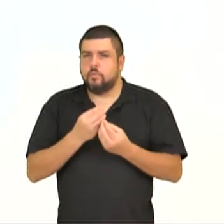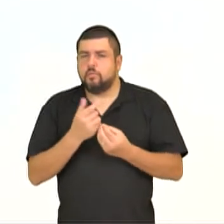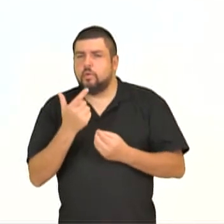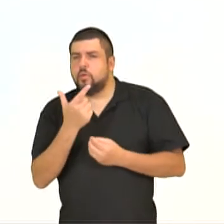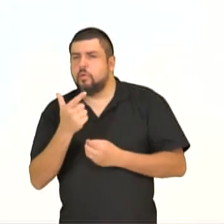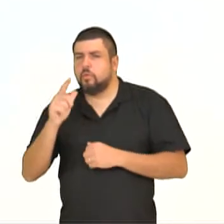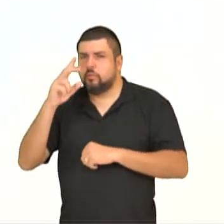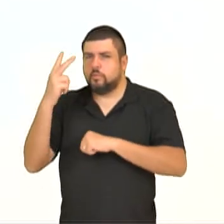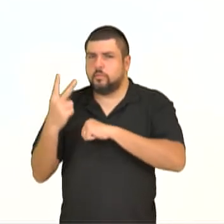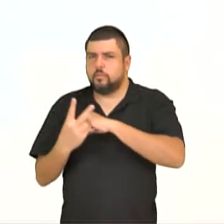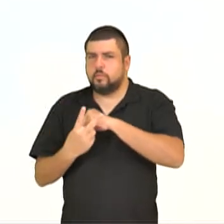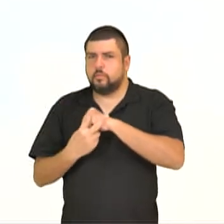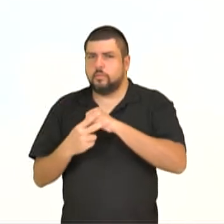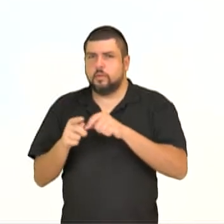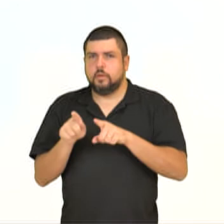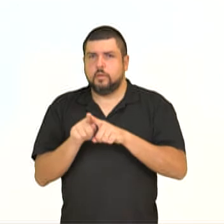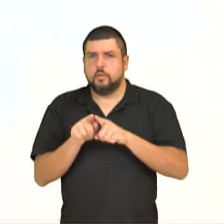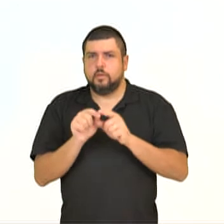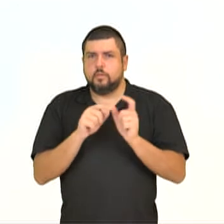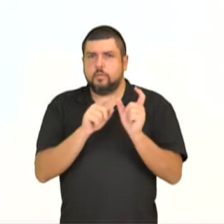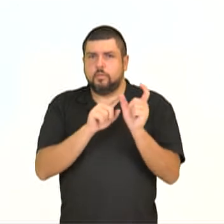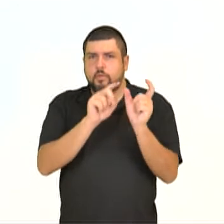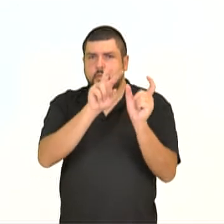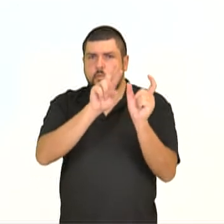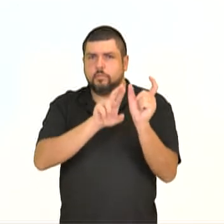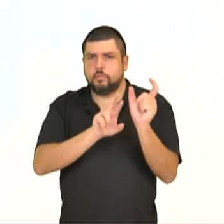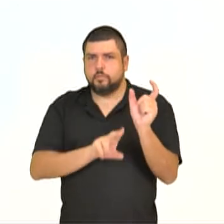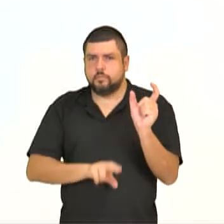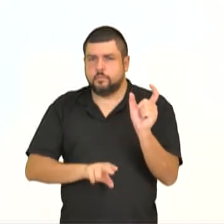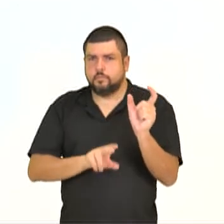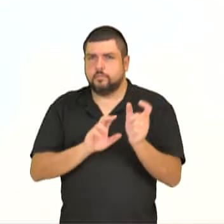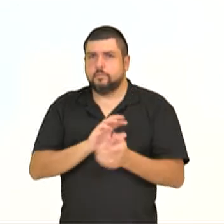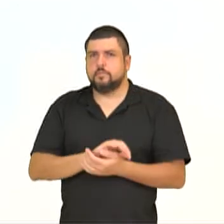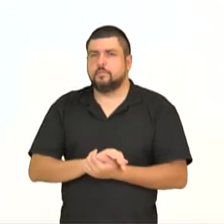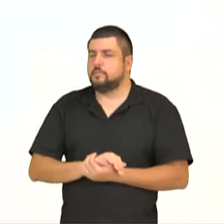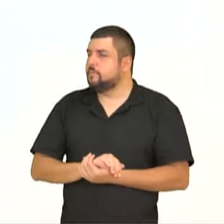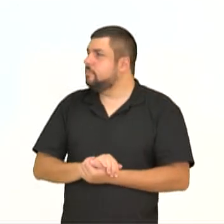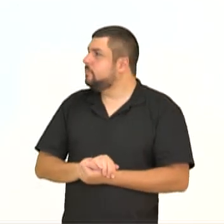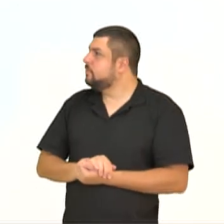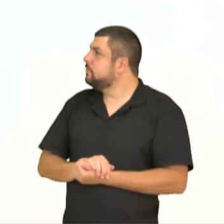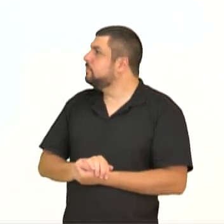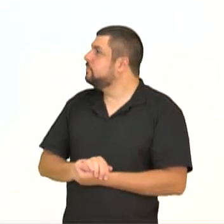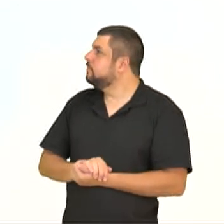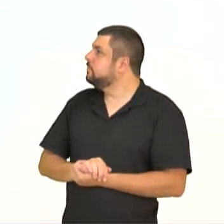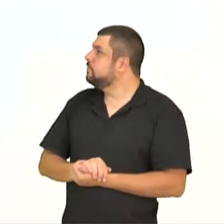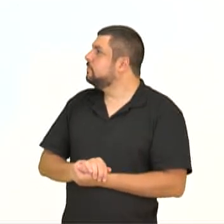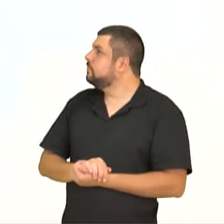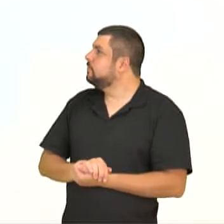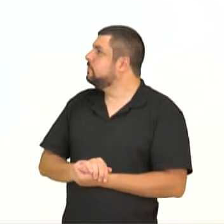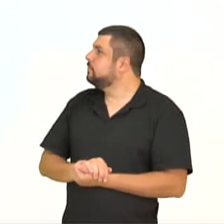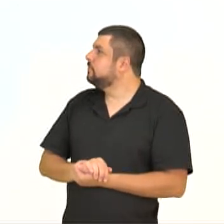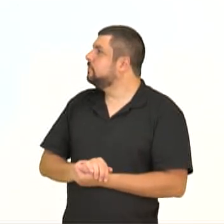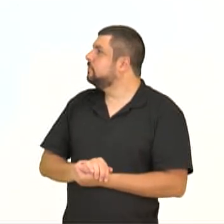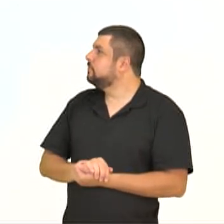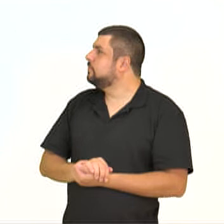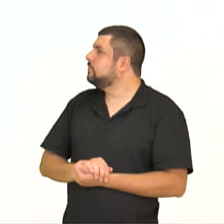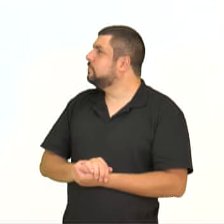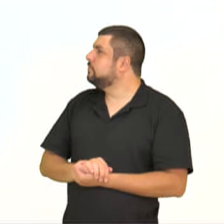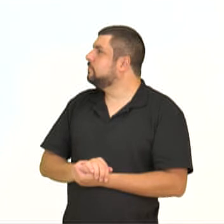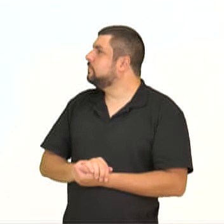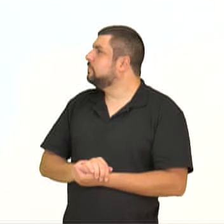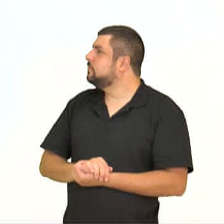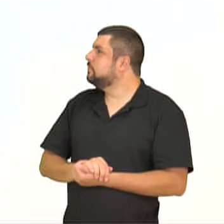aquí, ó. Miren con atención. Caber, cabre. Haber,